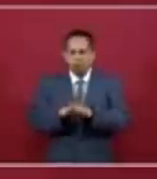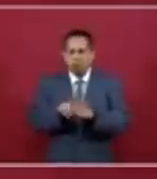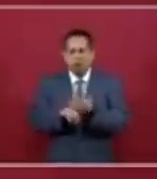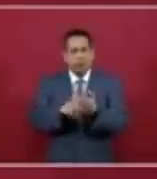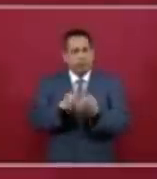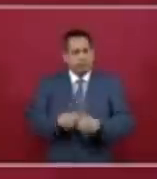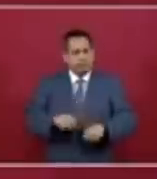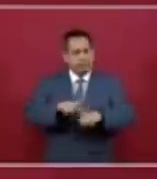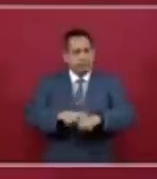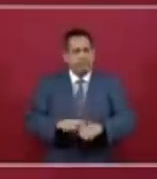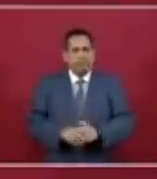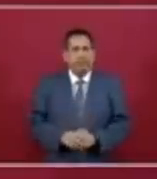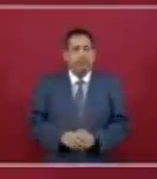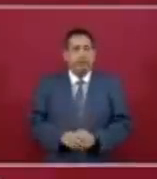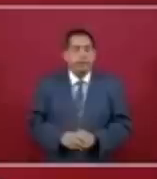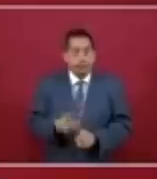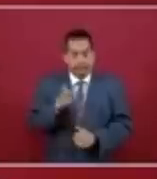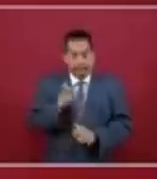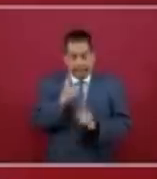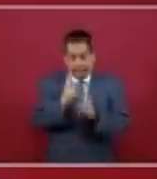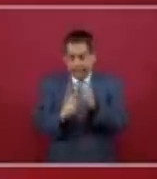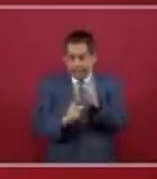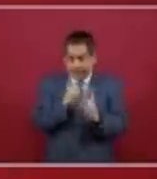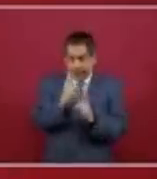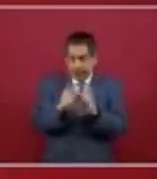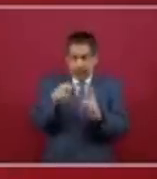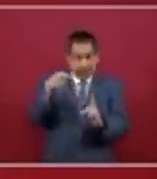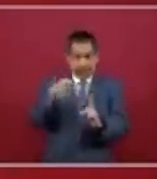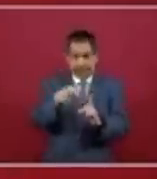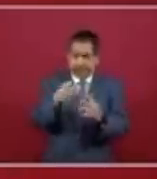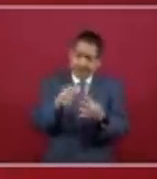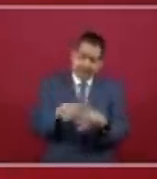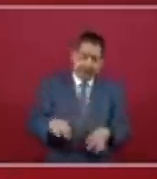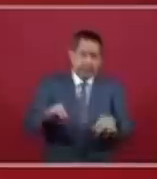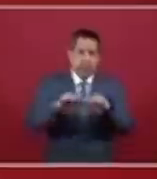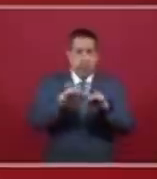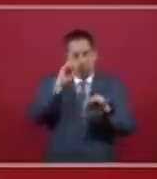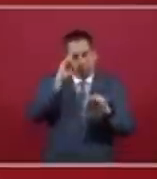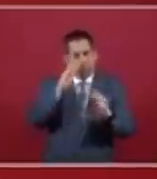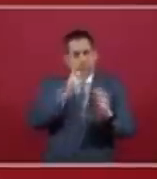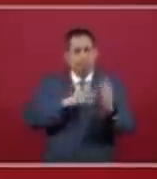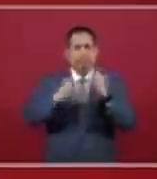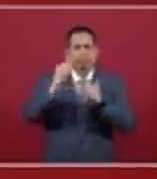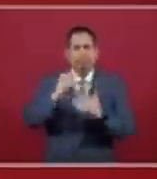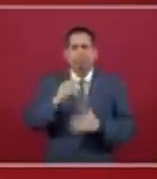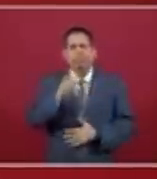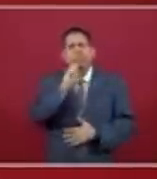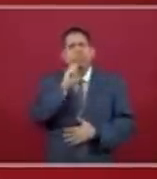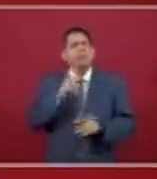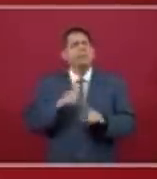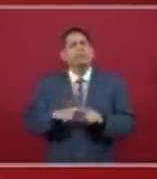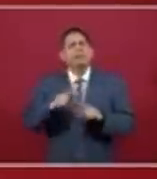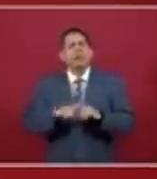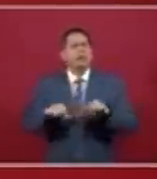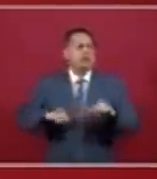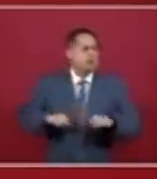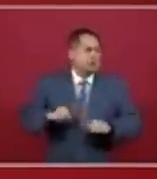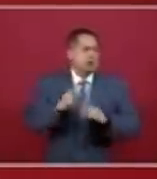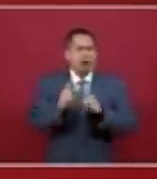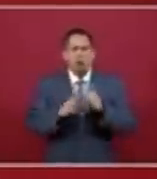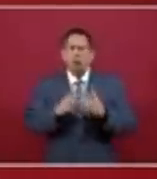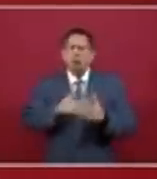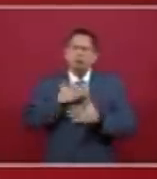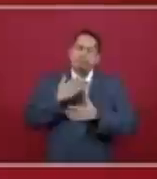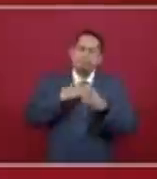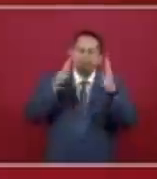social. Siendo el deporte un factor fundamental en el desarrollo humano, tendremos también actividades deportivas y esparcimiento